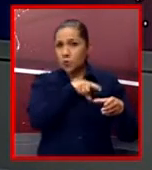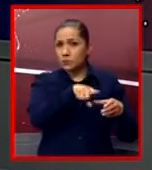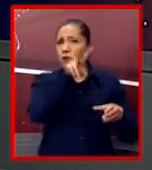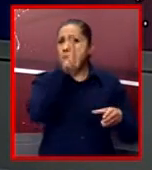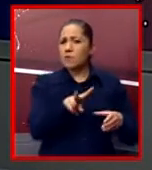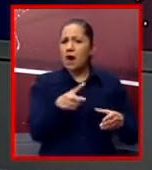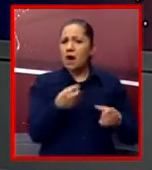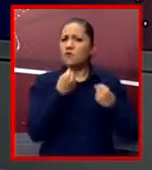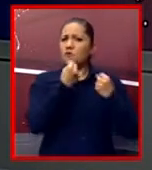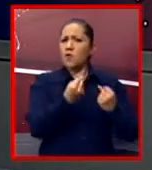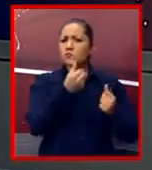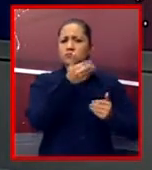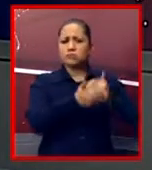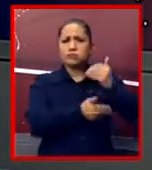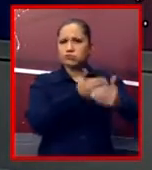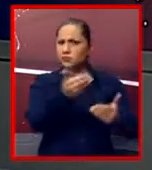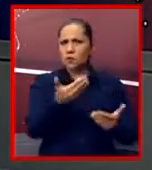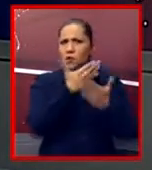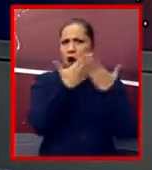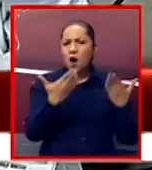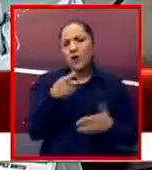desvíos de recursos del Seguro Popular.